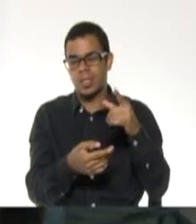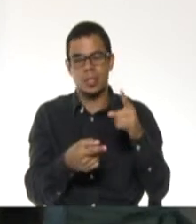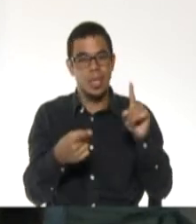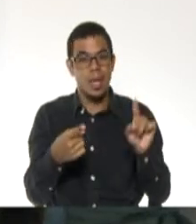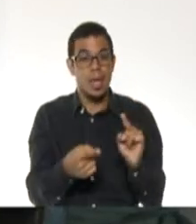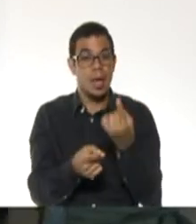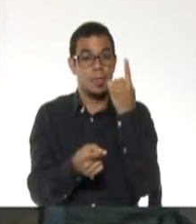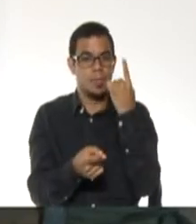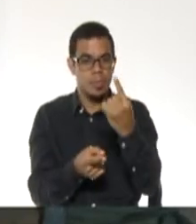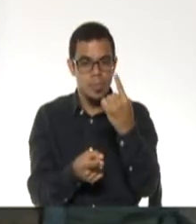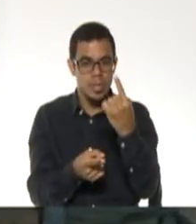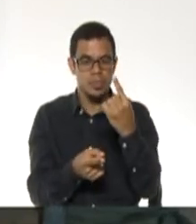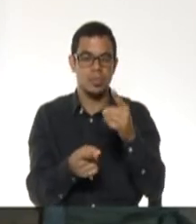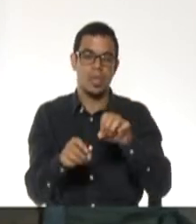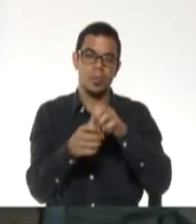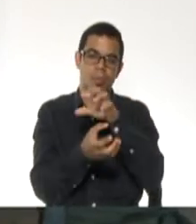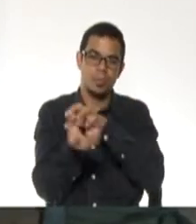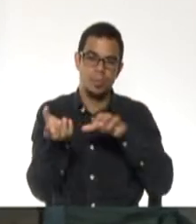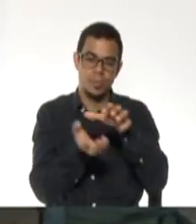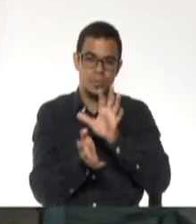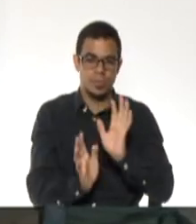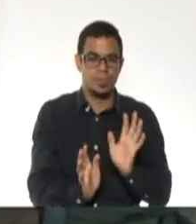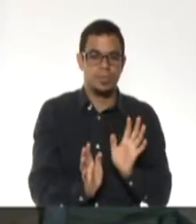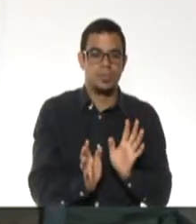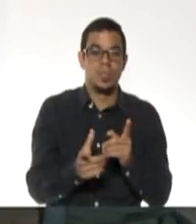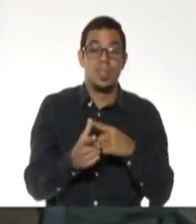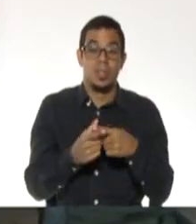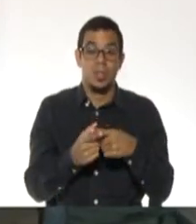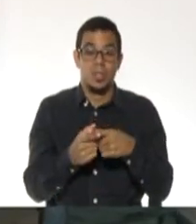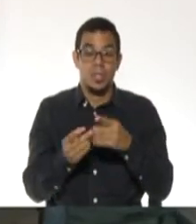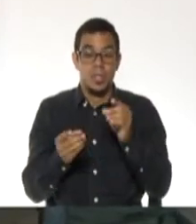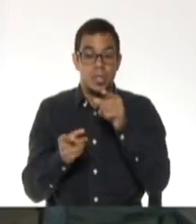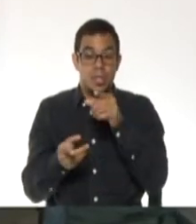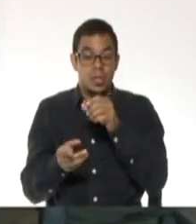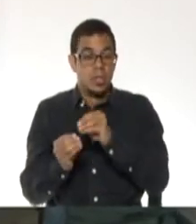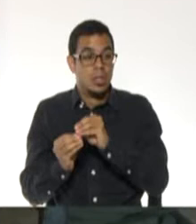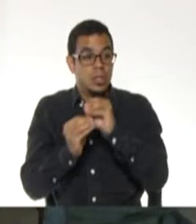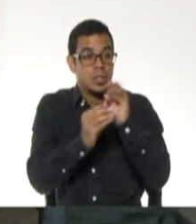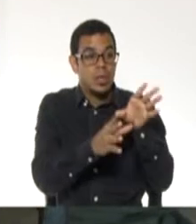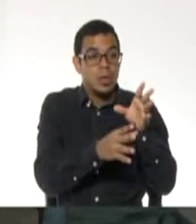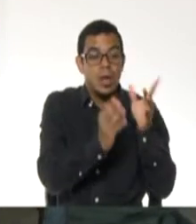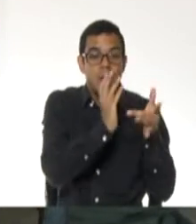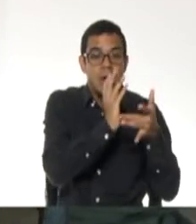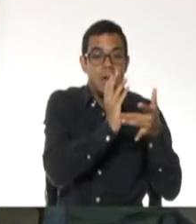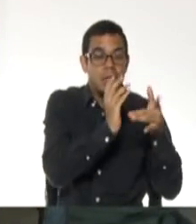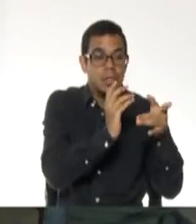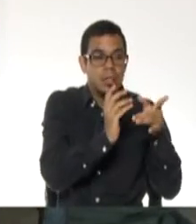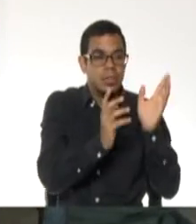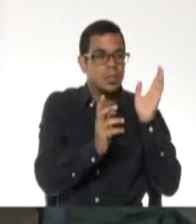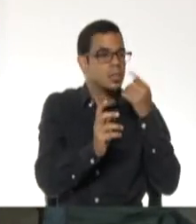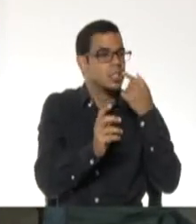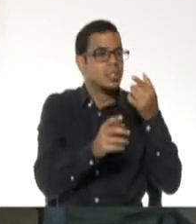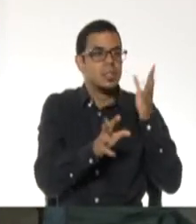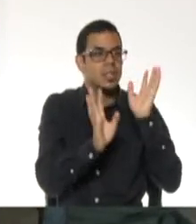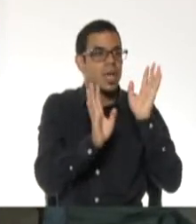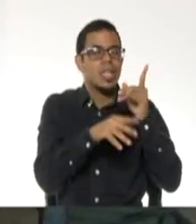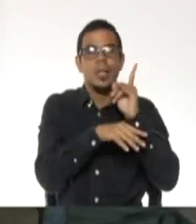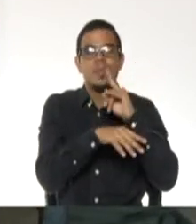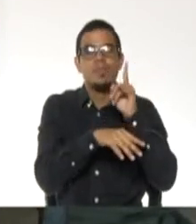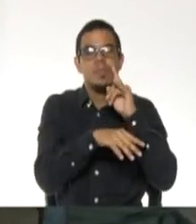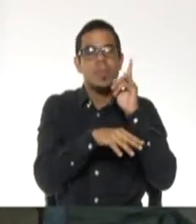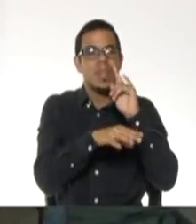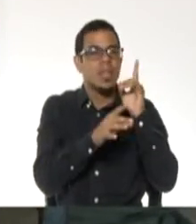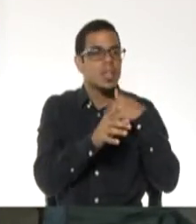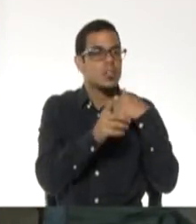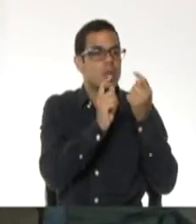tu artefacto a un técnico y detectan la falla rápidamente y le dice que le cambiaron N piezas. Y